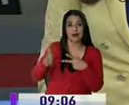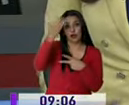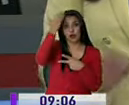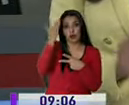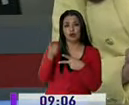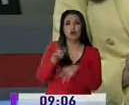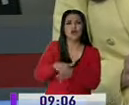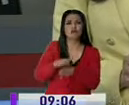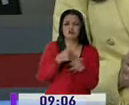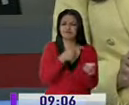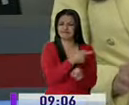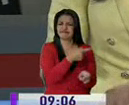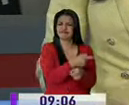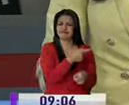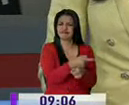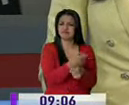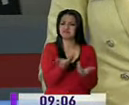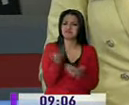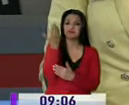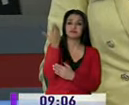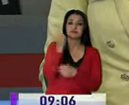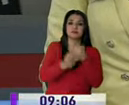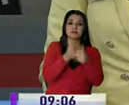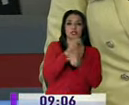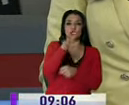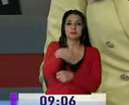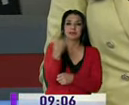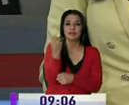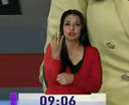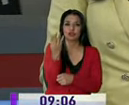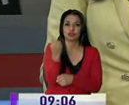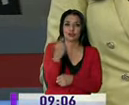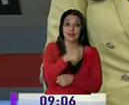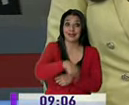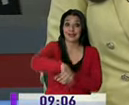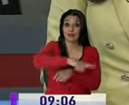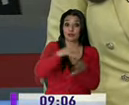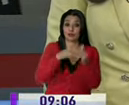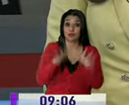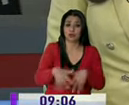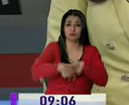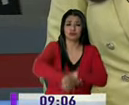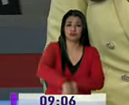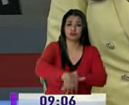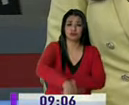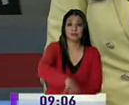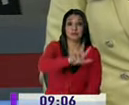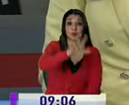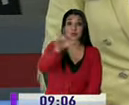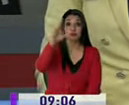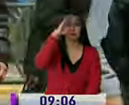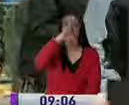tortura. Estos hechos habrían ocurrido en el año 2014 en unas manifestaciones donde fueron detenidos 53